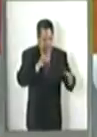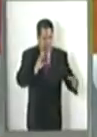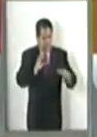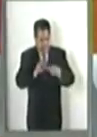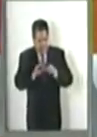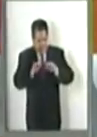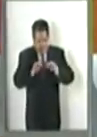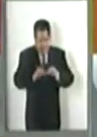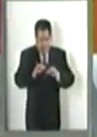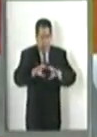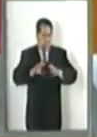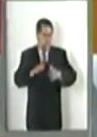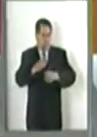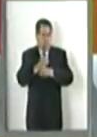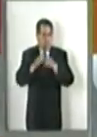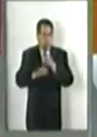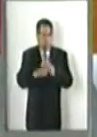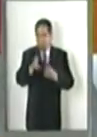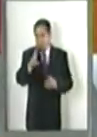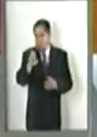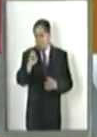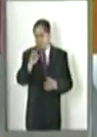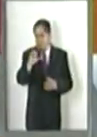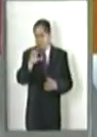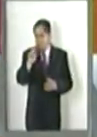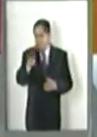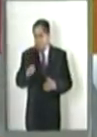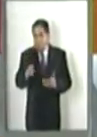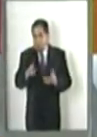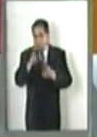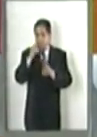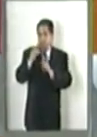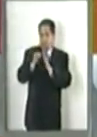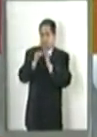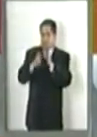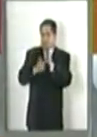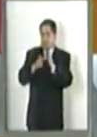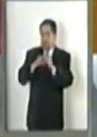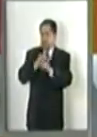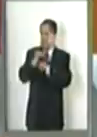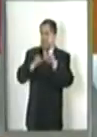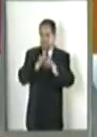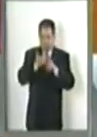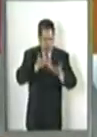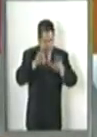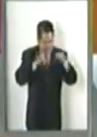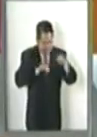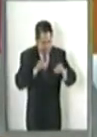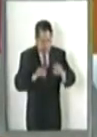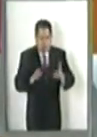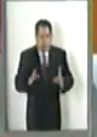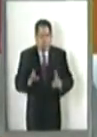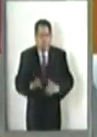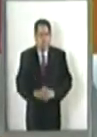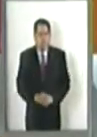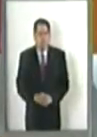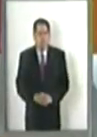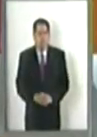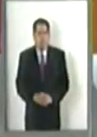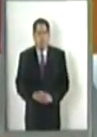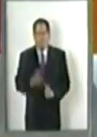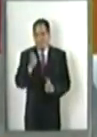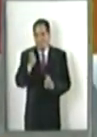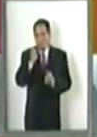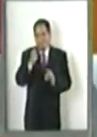con las especificaciones nacionales e internacionales requeridas. Este conjunto